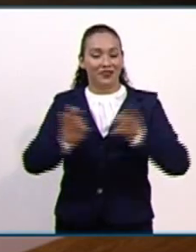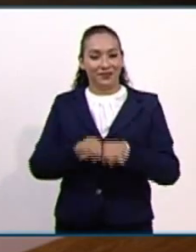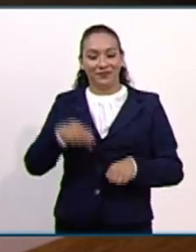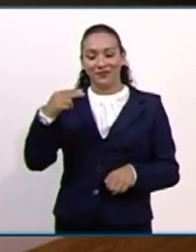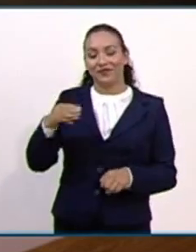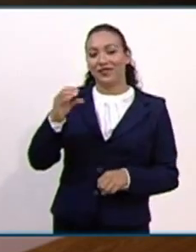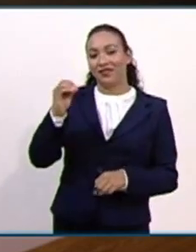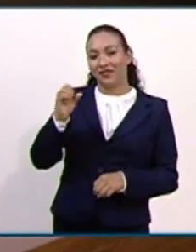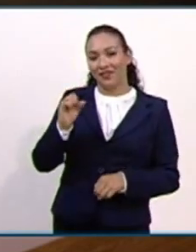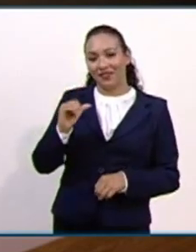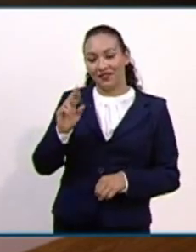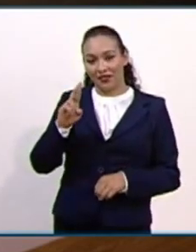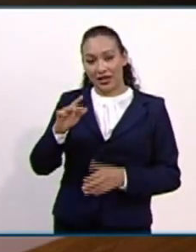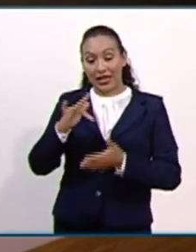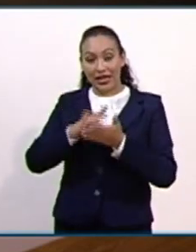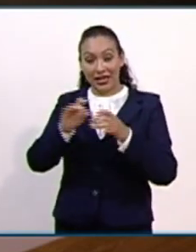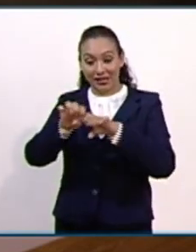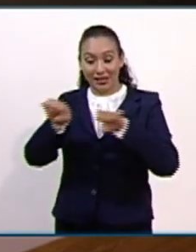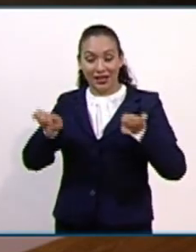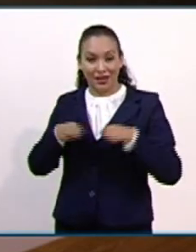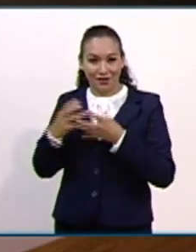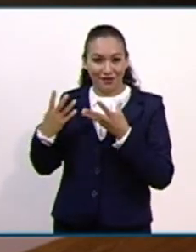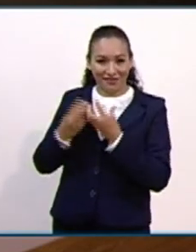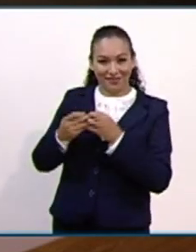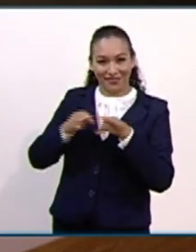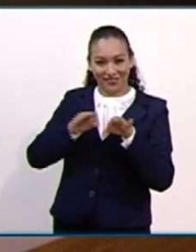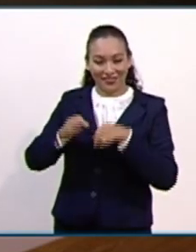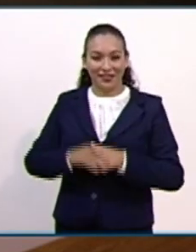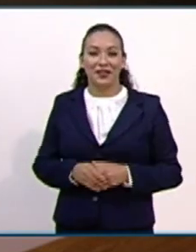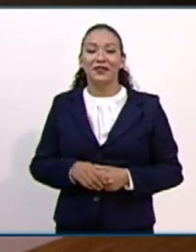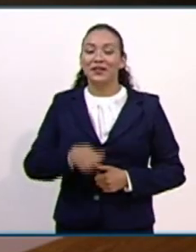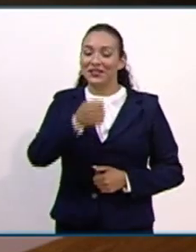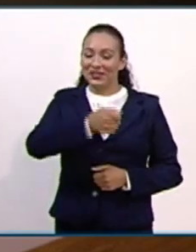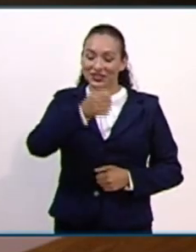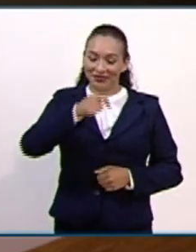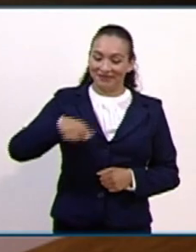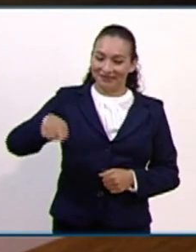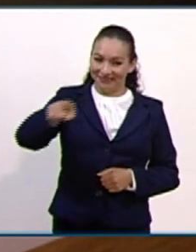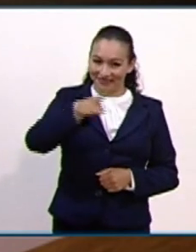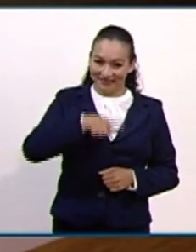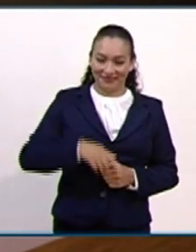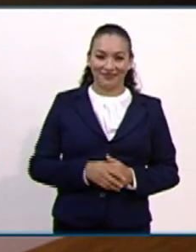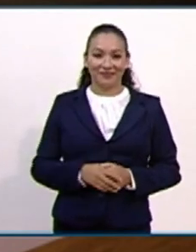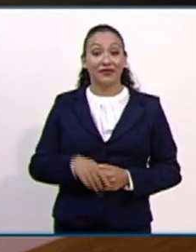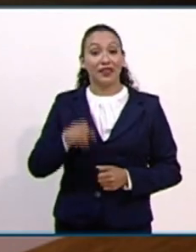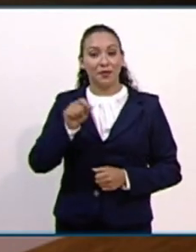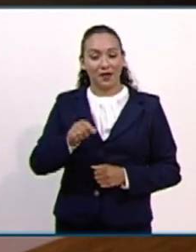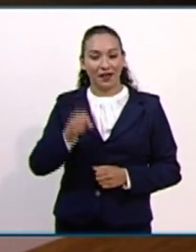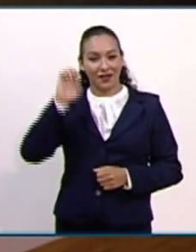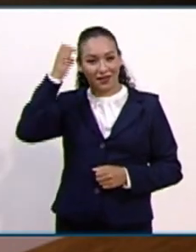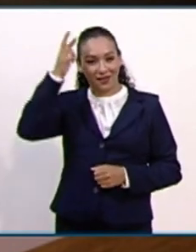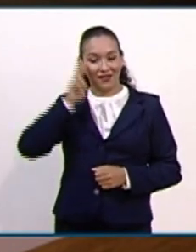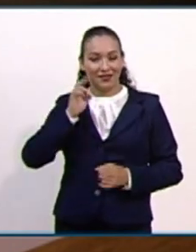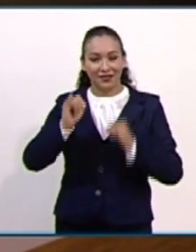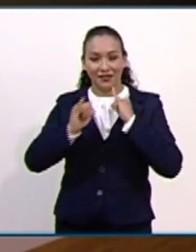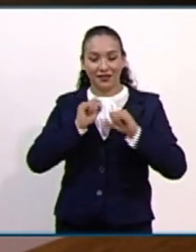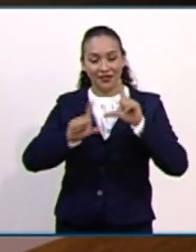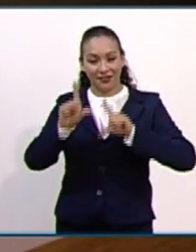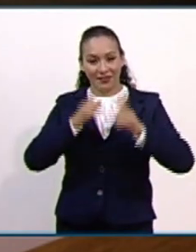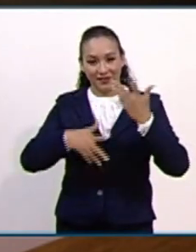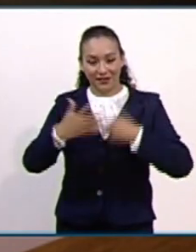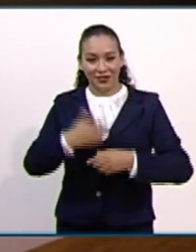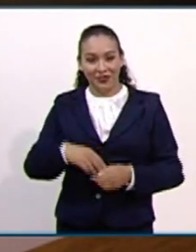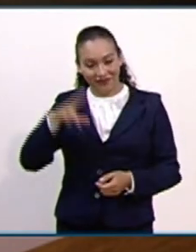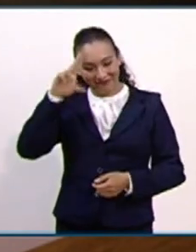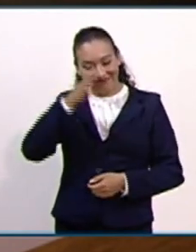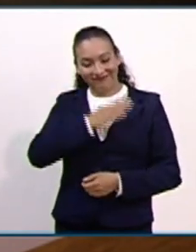Oscar González y a nombre de todo este equipo de trabajo les saludamos con mucho gusto, por supuesto, a Osiris Rostro en la